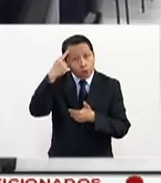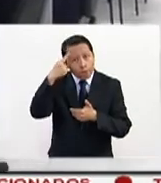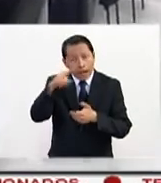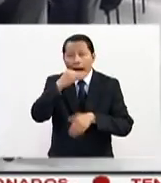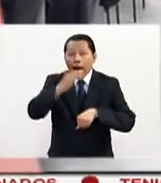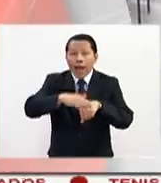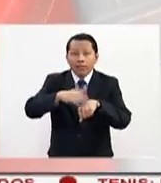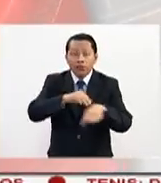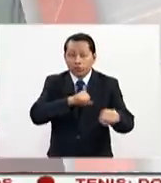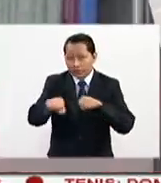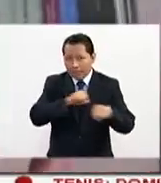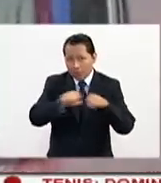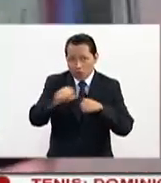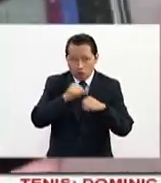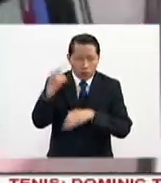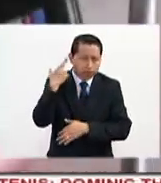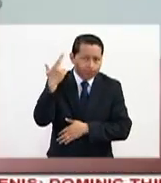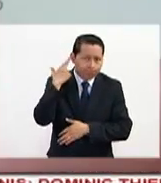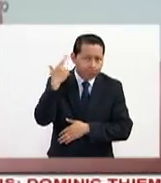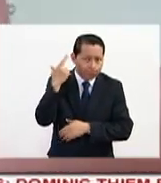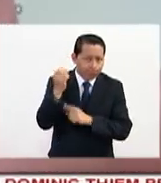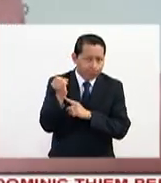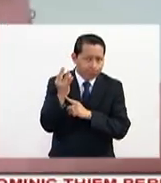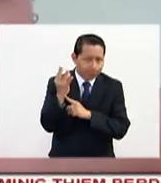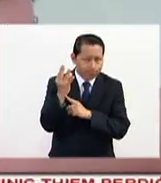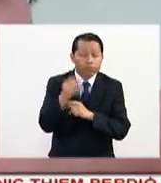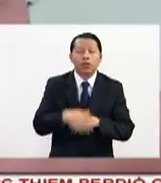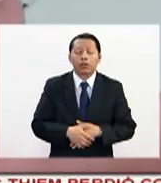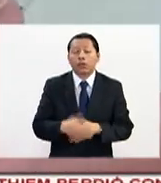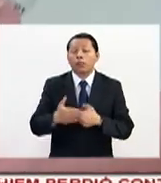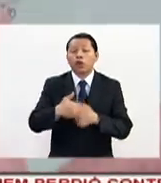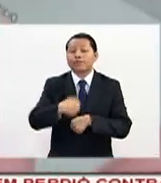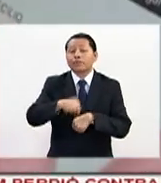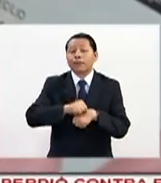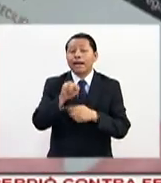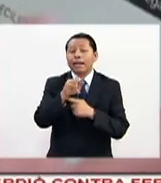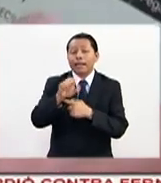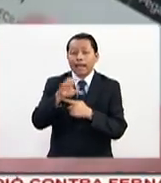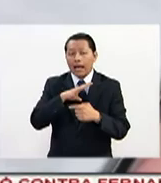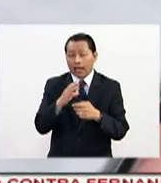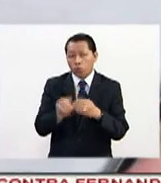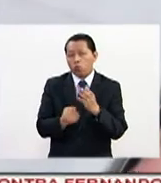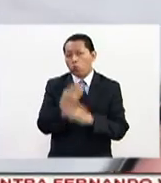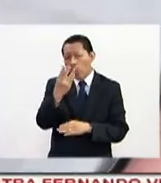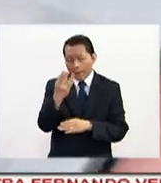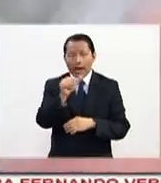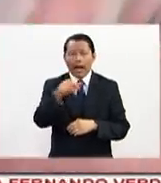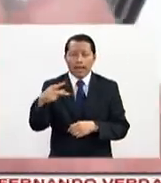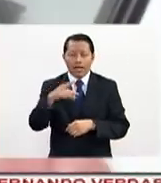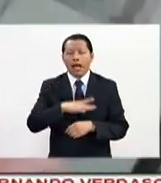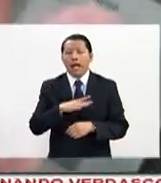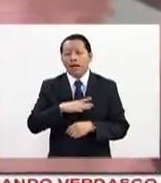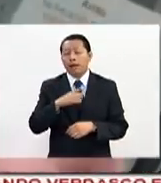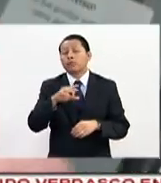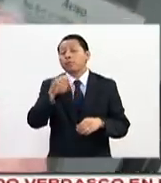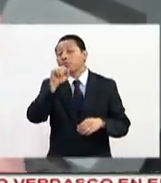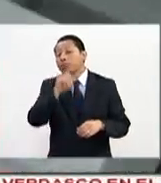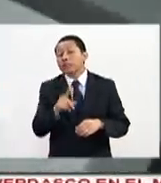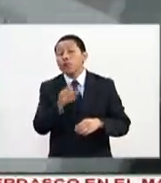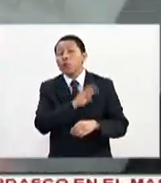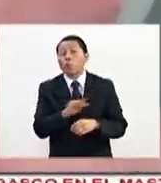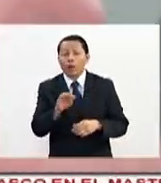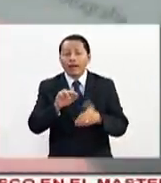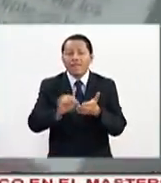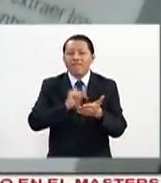sísmica. A partir de la próxima semana, el INE lanzará una versión actualizada de la aplicación móvil para